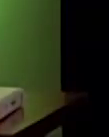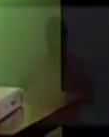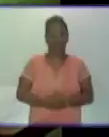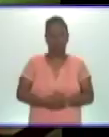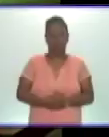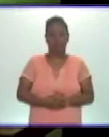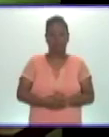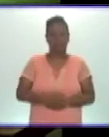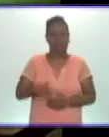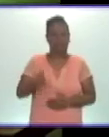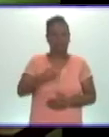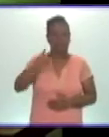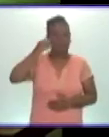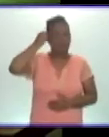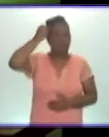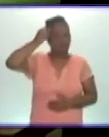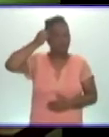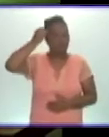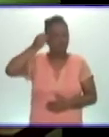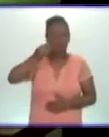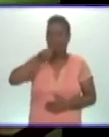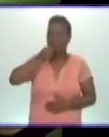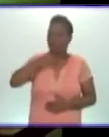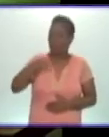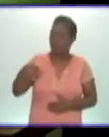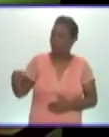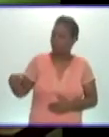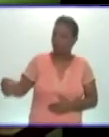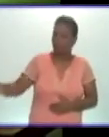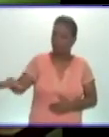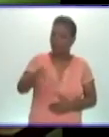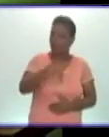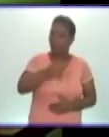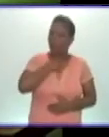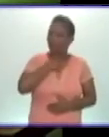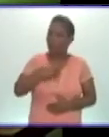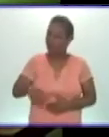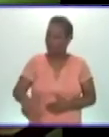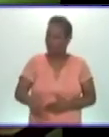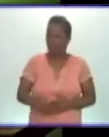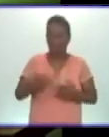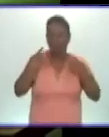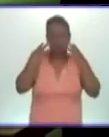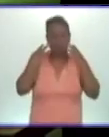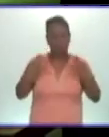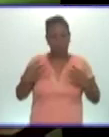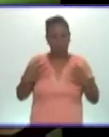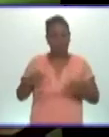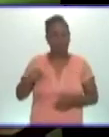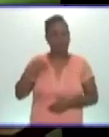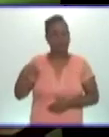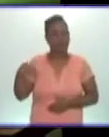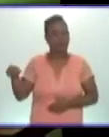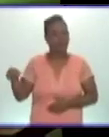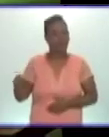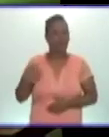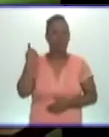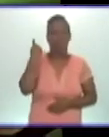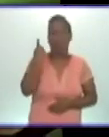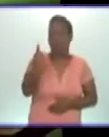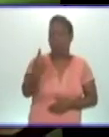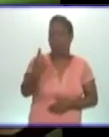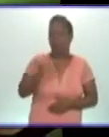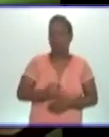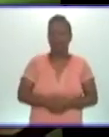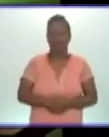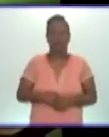No te preocupes si no has podido copiar todos estos incisos. Lo importante es haber copiado por lo menos uno, porque